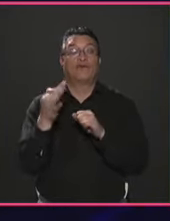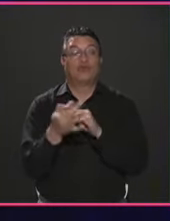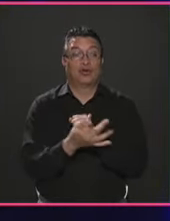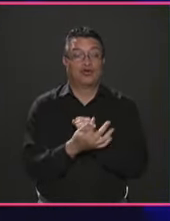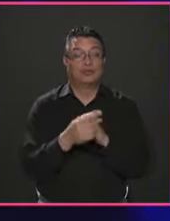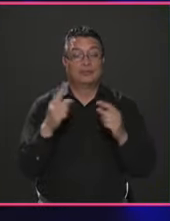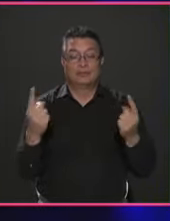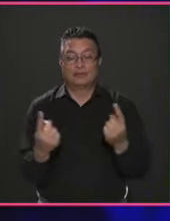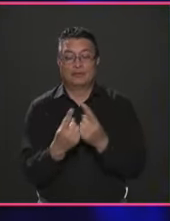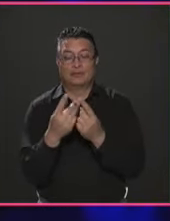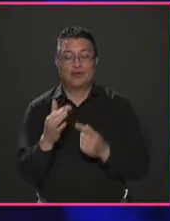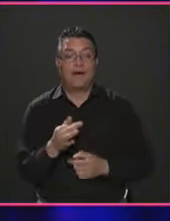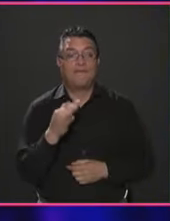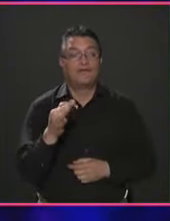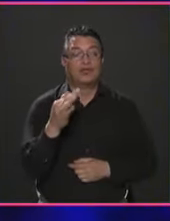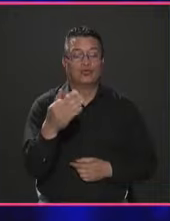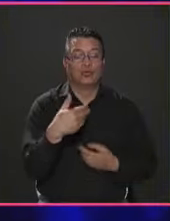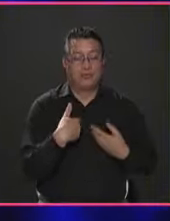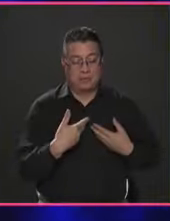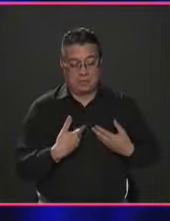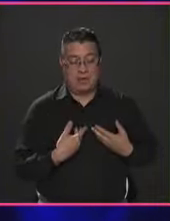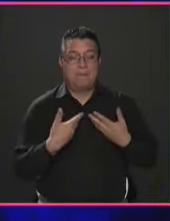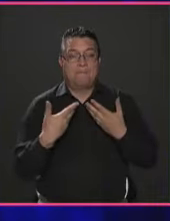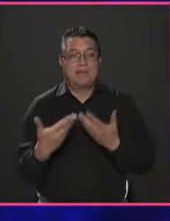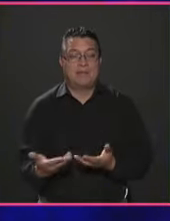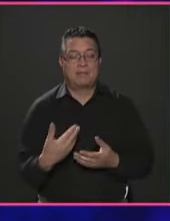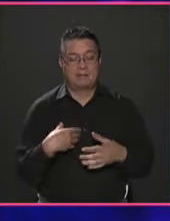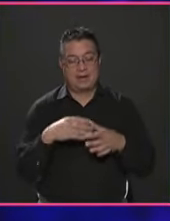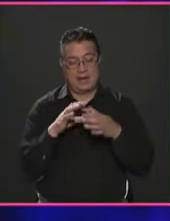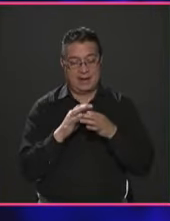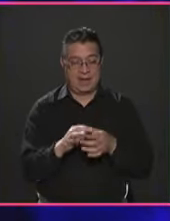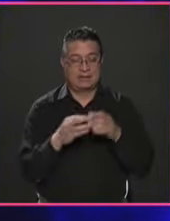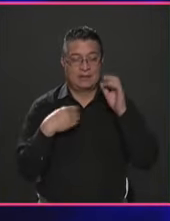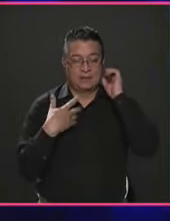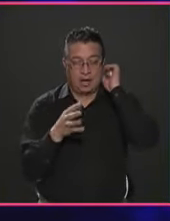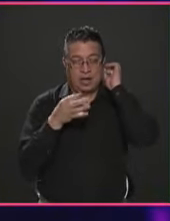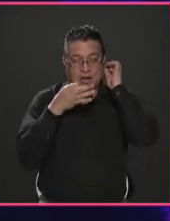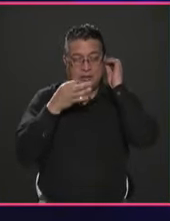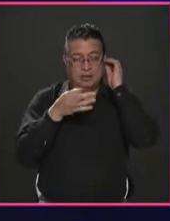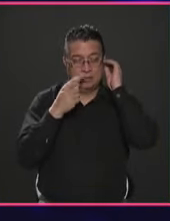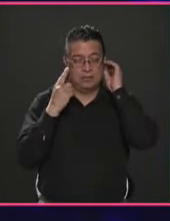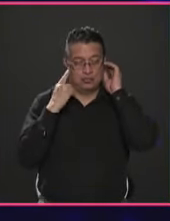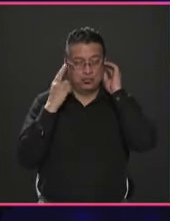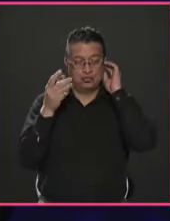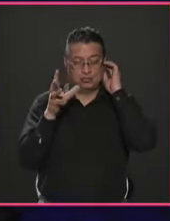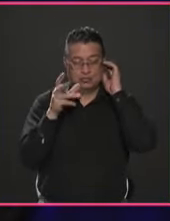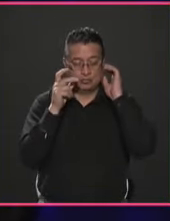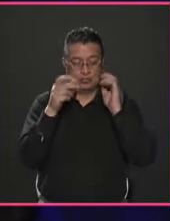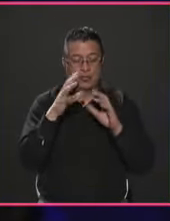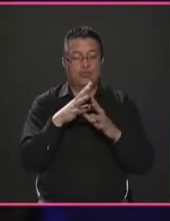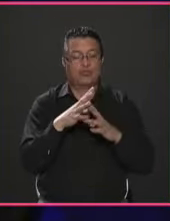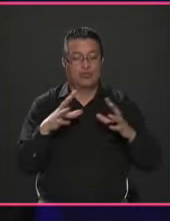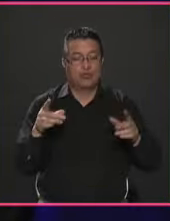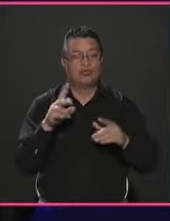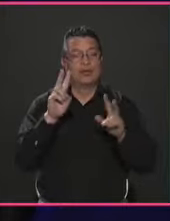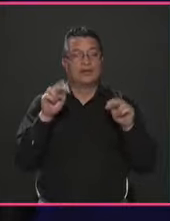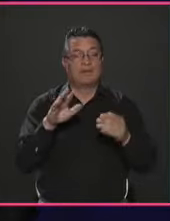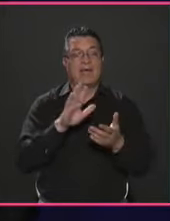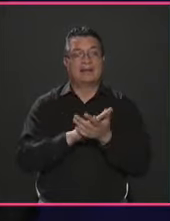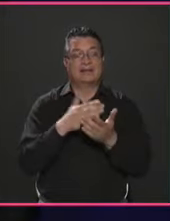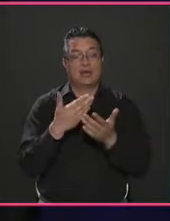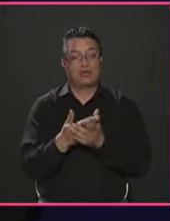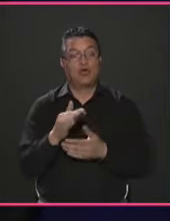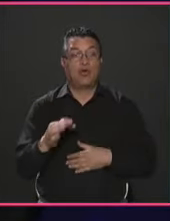encuentros del futuro invitarme eh escuchamos eh mucho sobre la salud